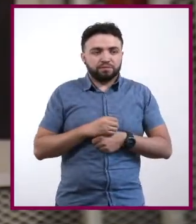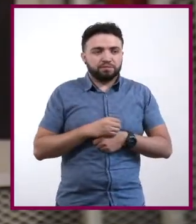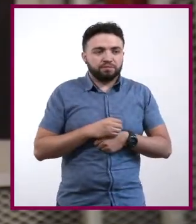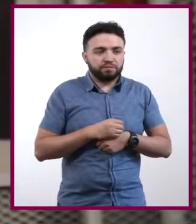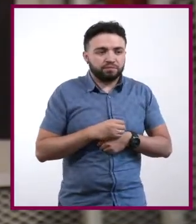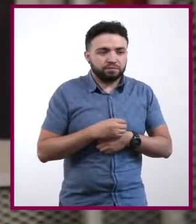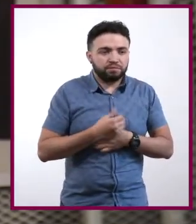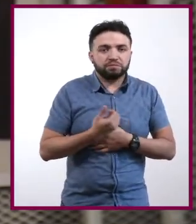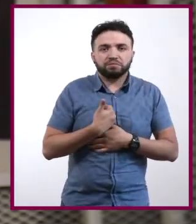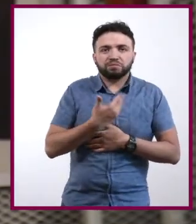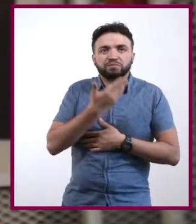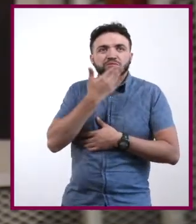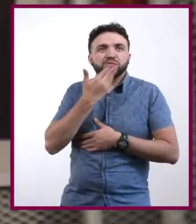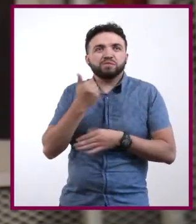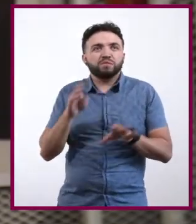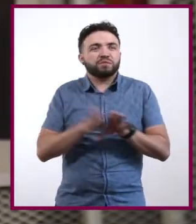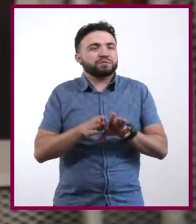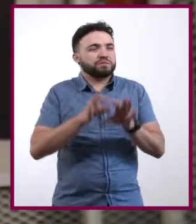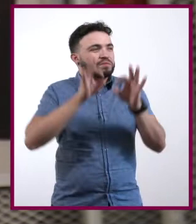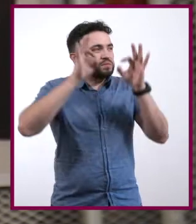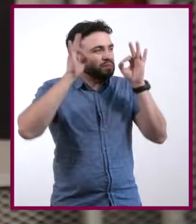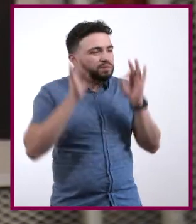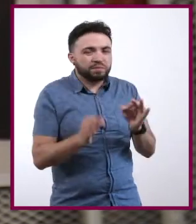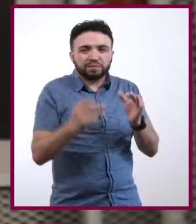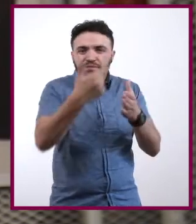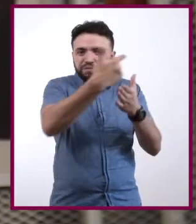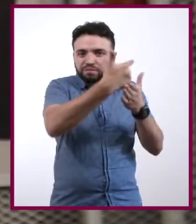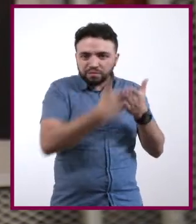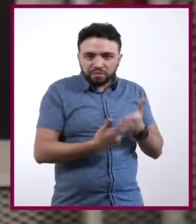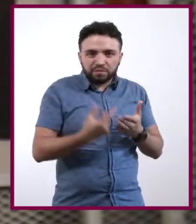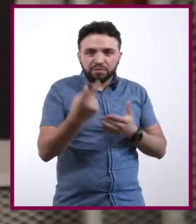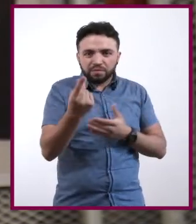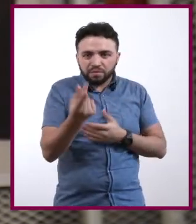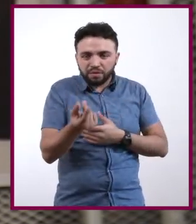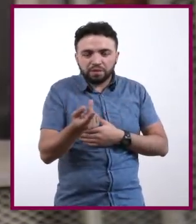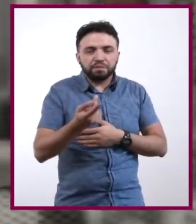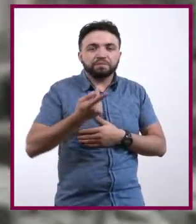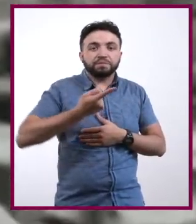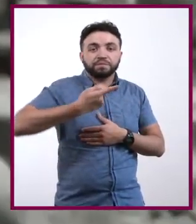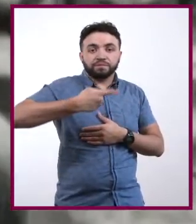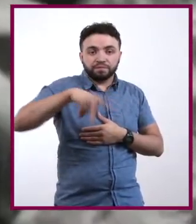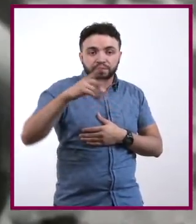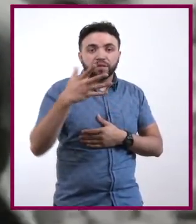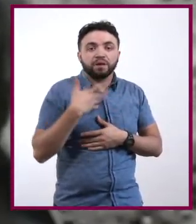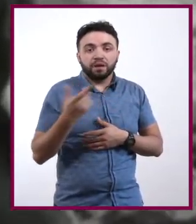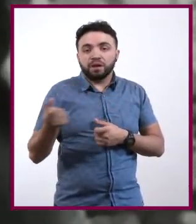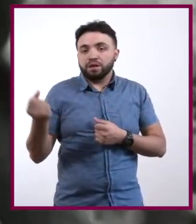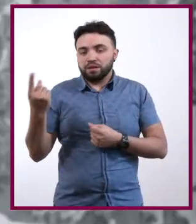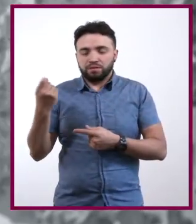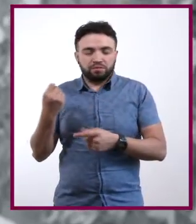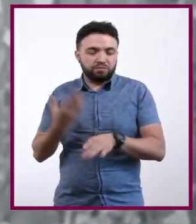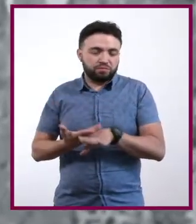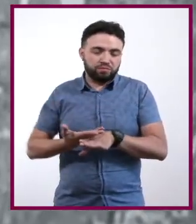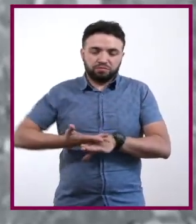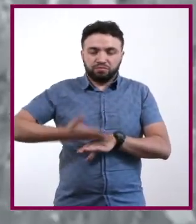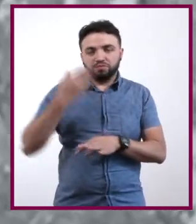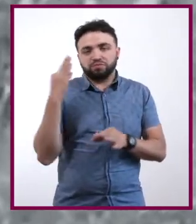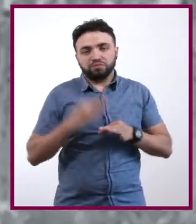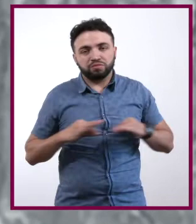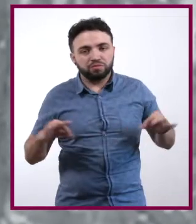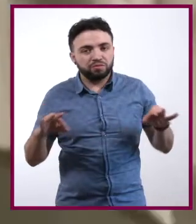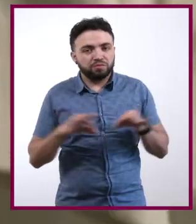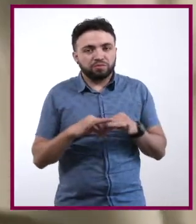No tenemos un registro específico de los perros, pero hay algunos muy